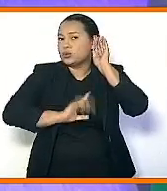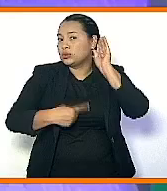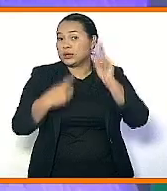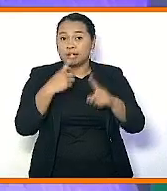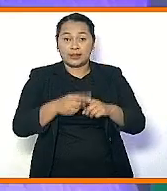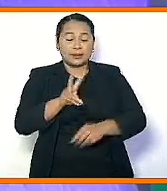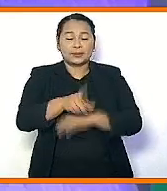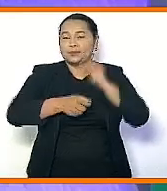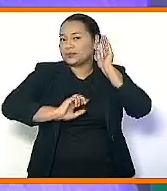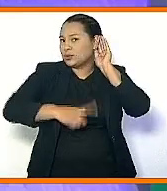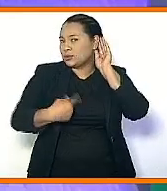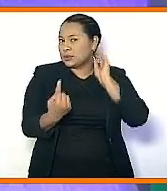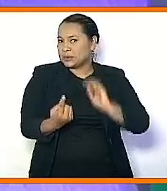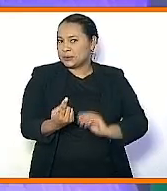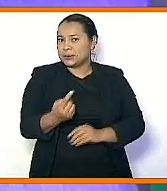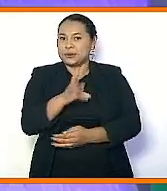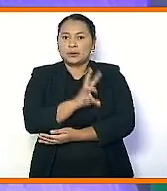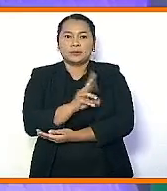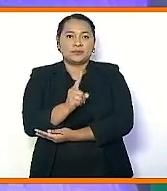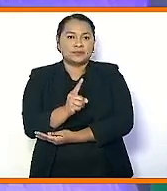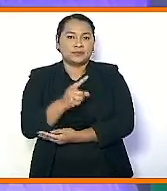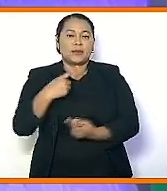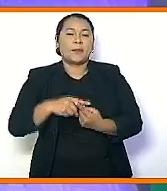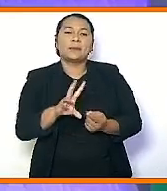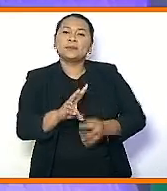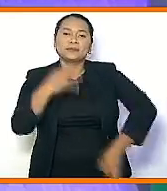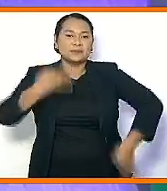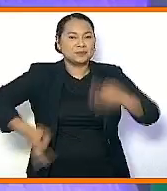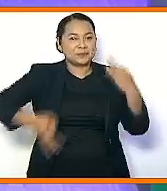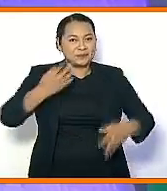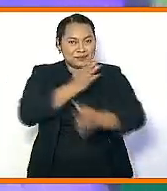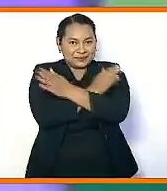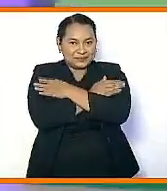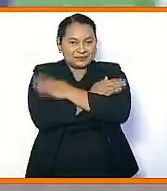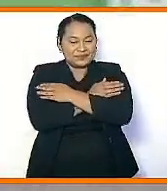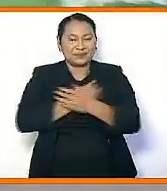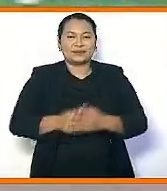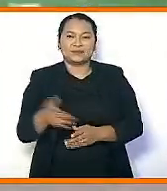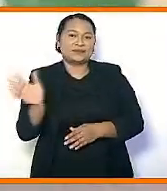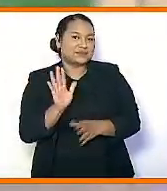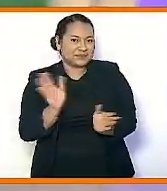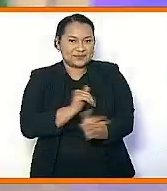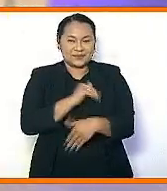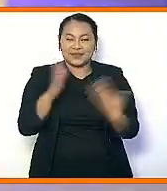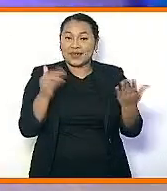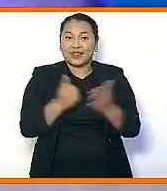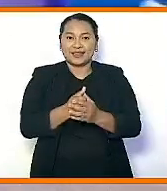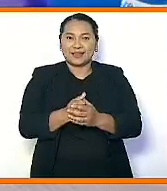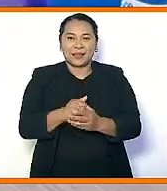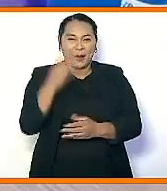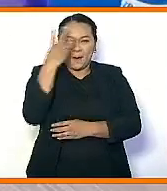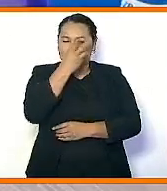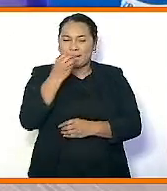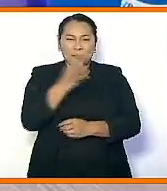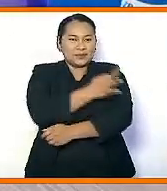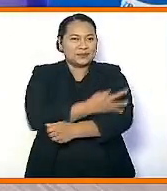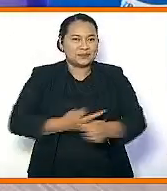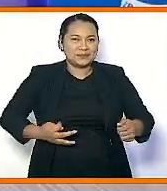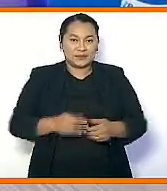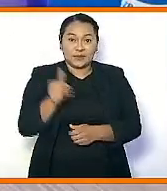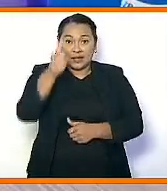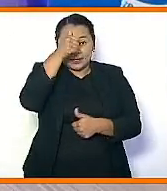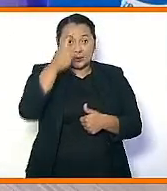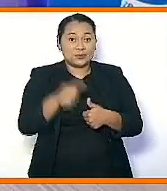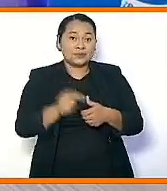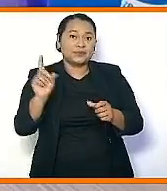2X, para más 1, 61 más 7. Muchas felicidades. Nos despedimos deseándote una excelente tarde. Y